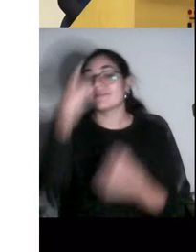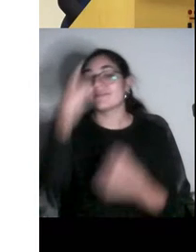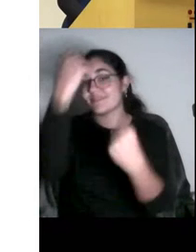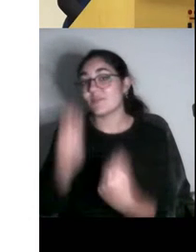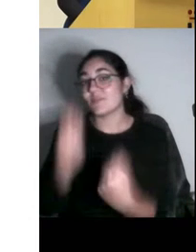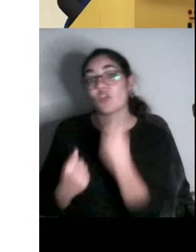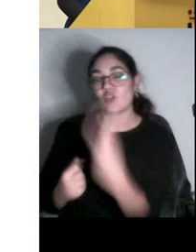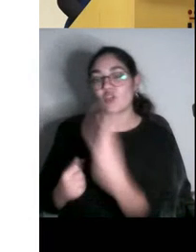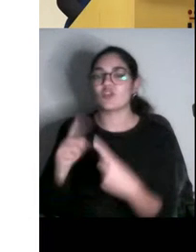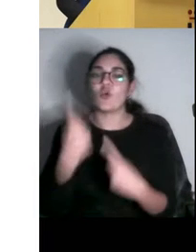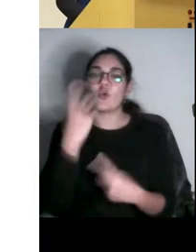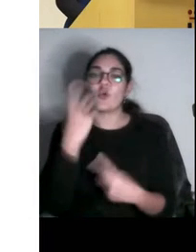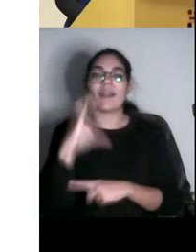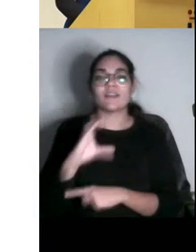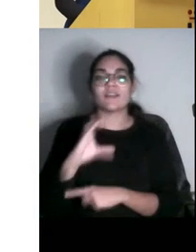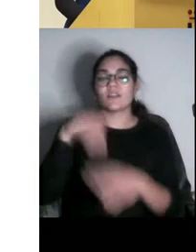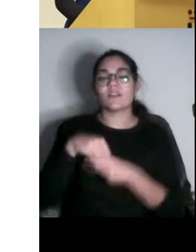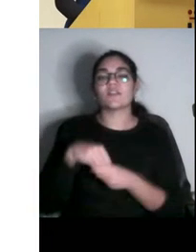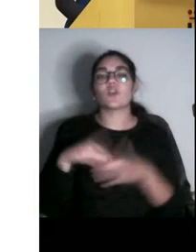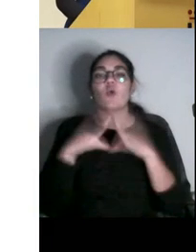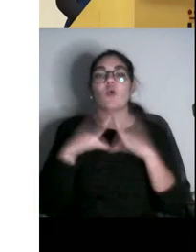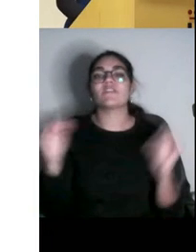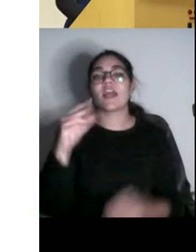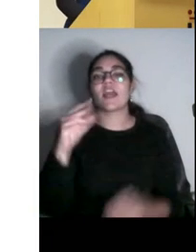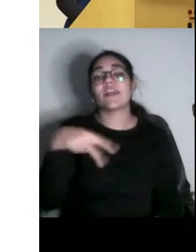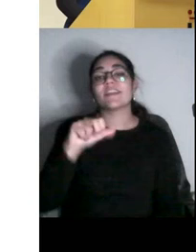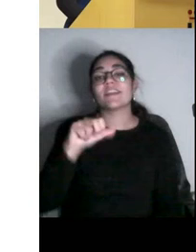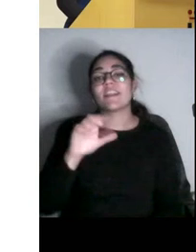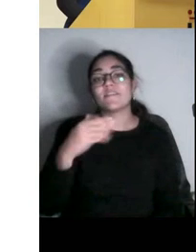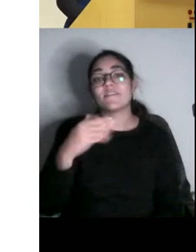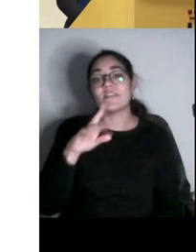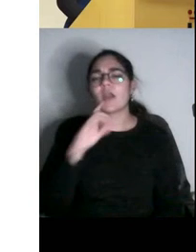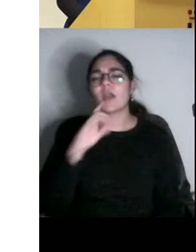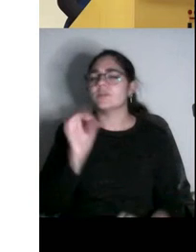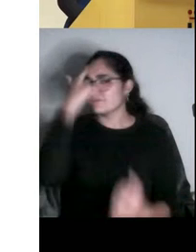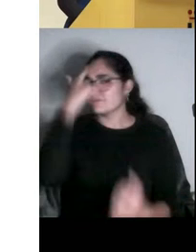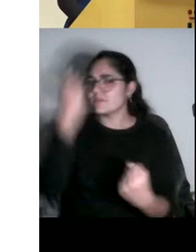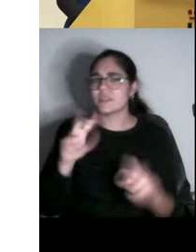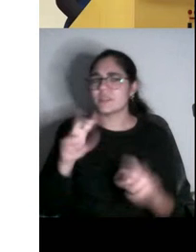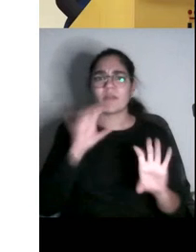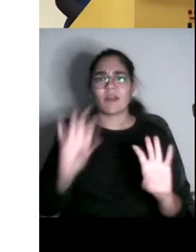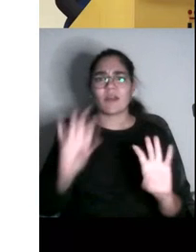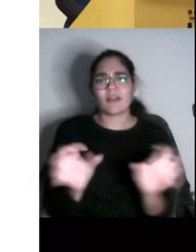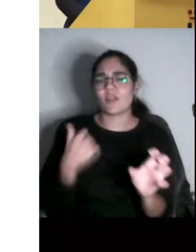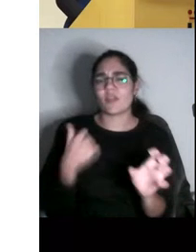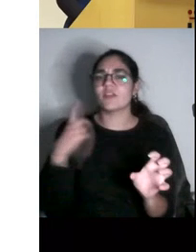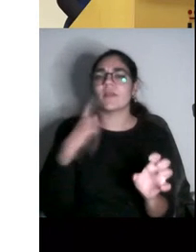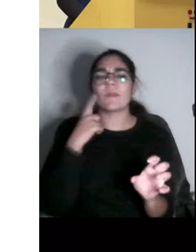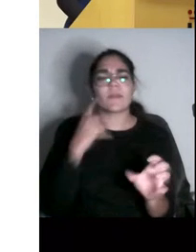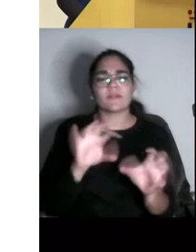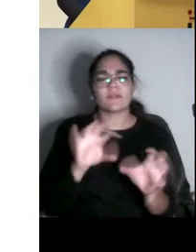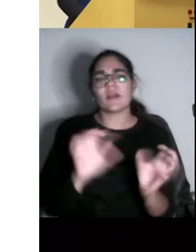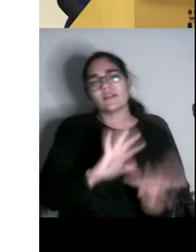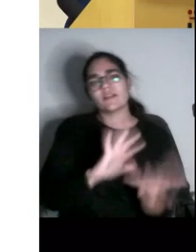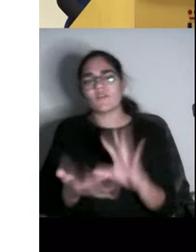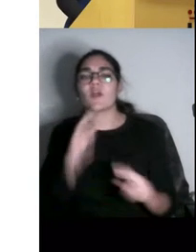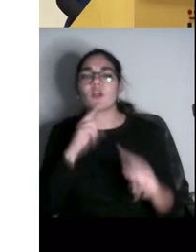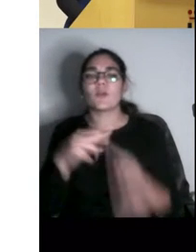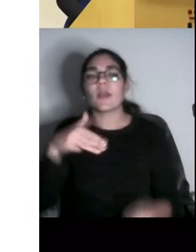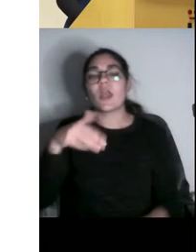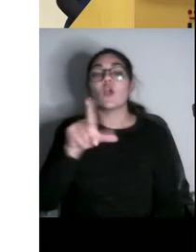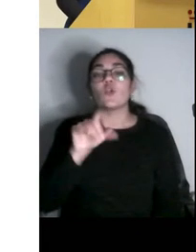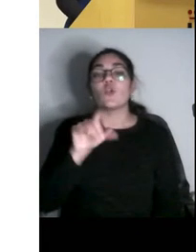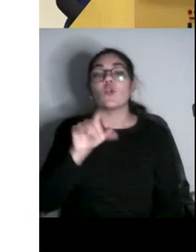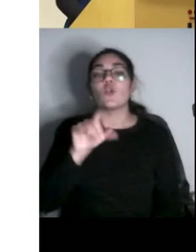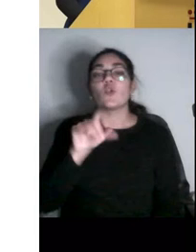lado un catedrático de la universidad nebrija experto en el mejor del informe de una transformación digital del medio que se llama el minutero y